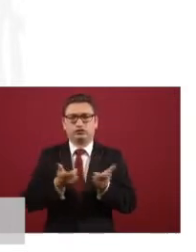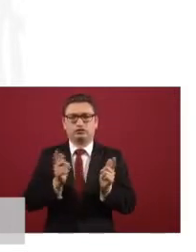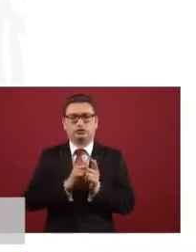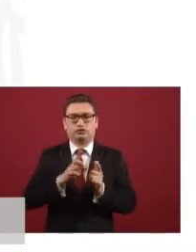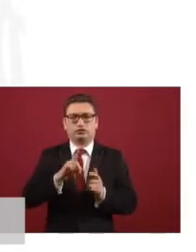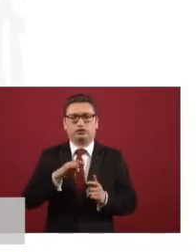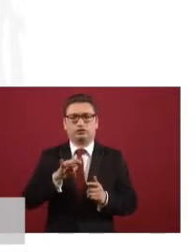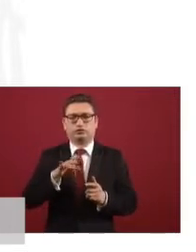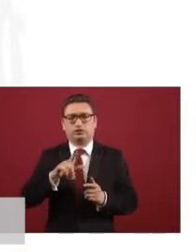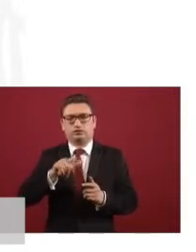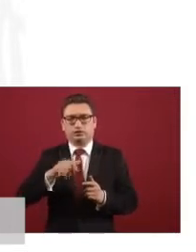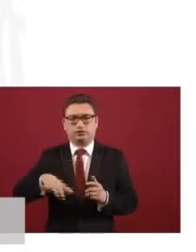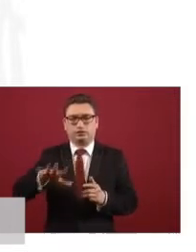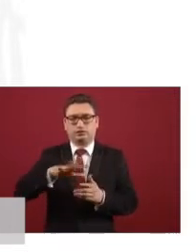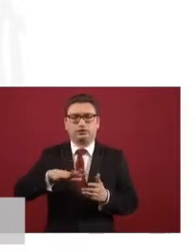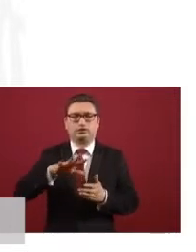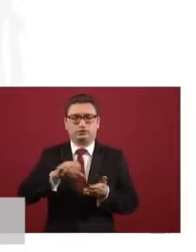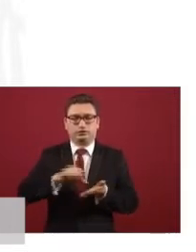gobierno.